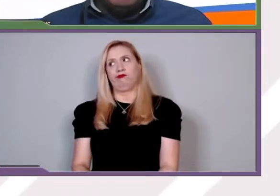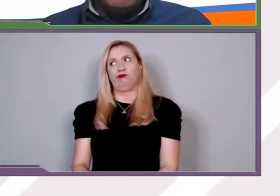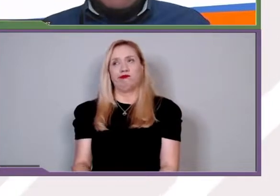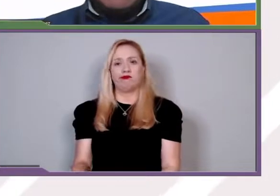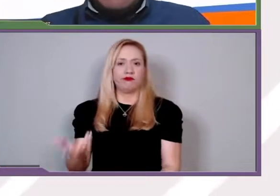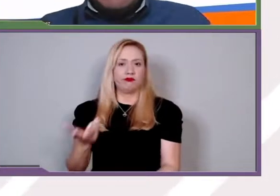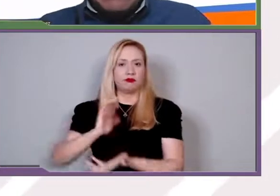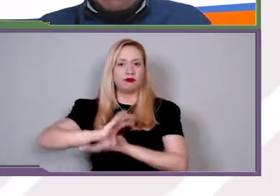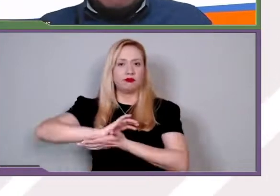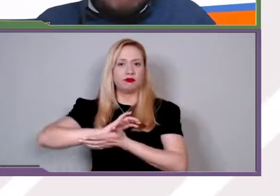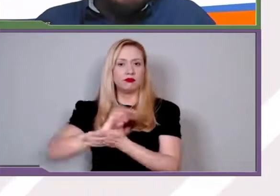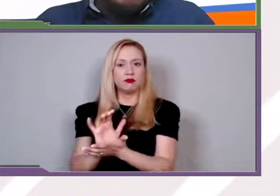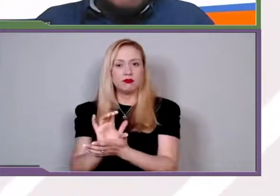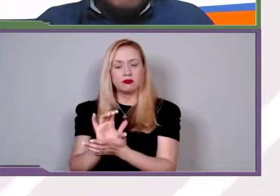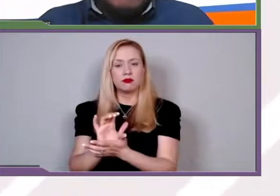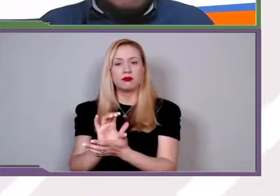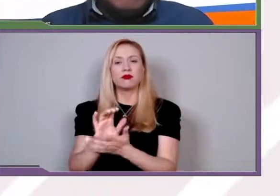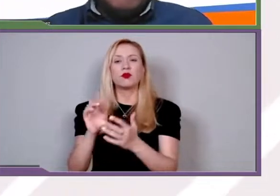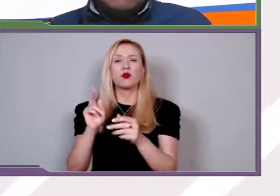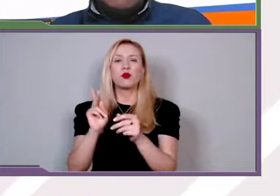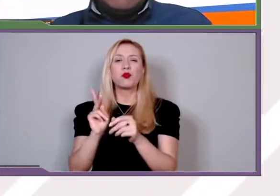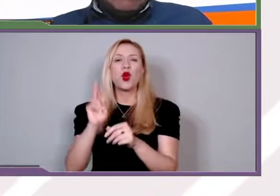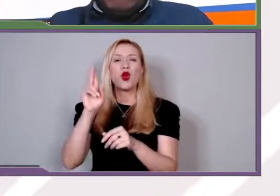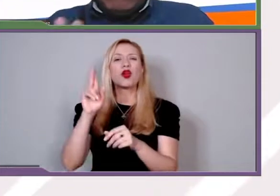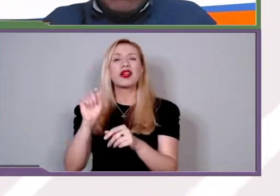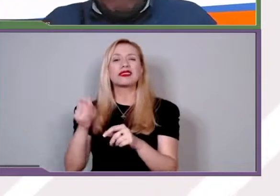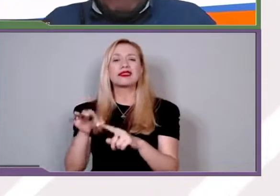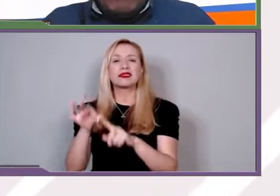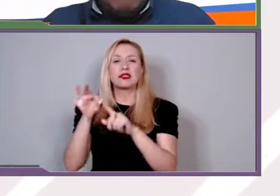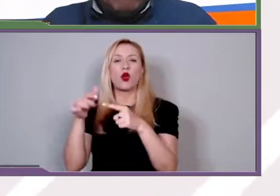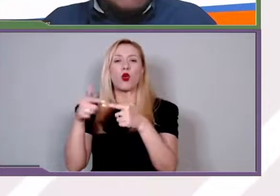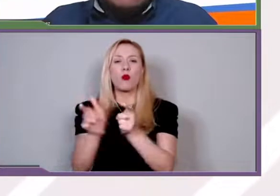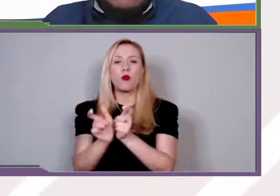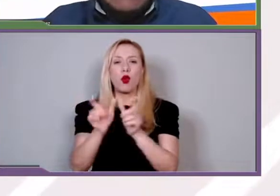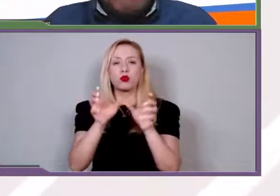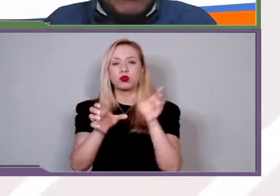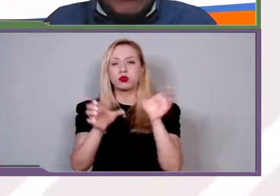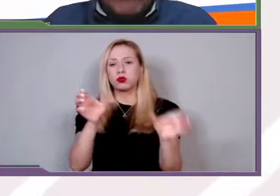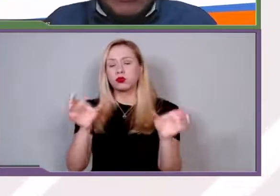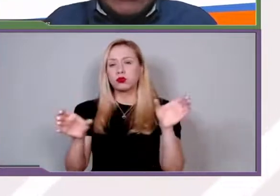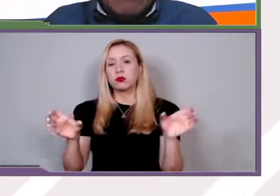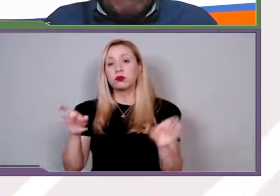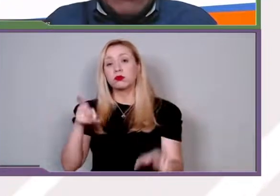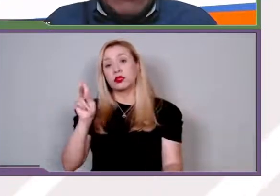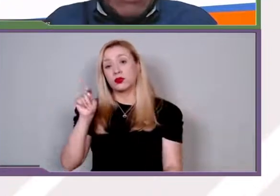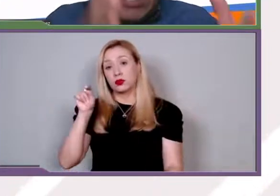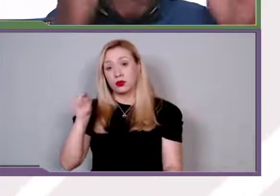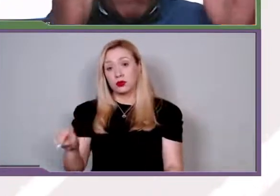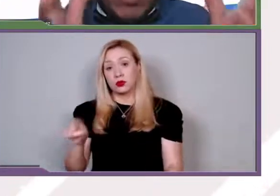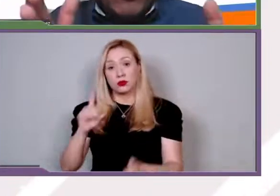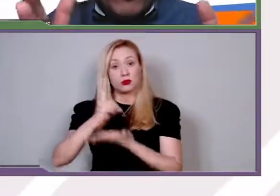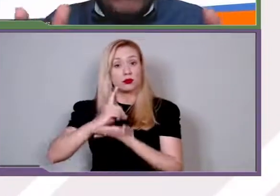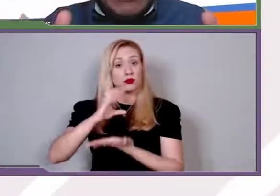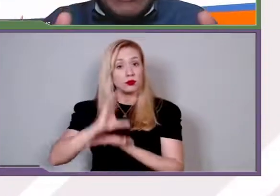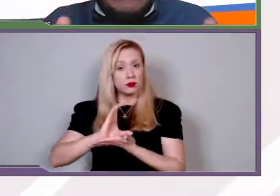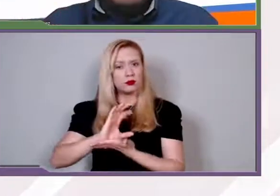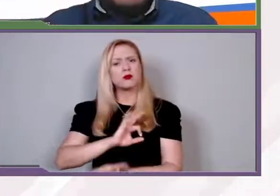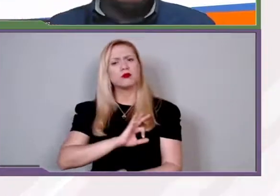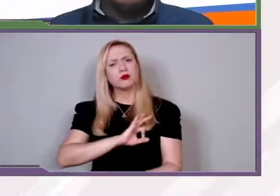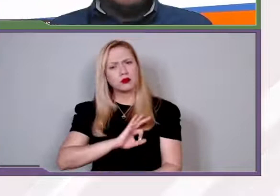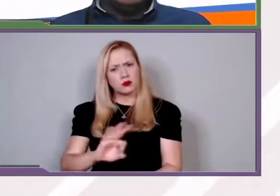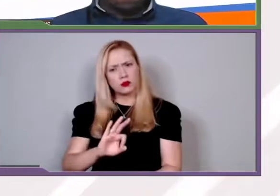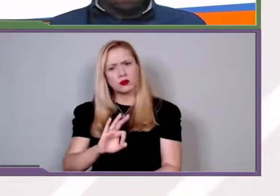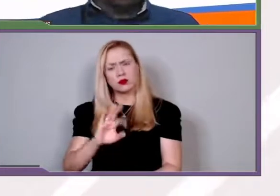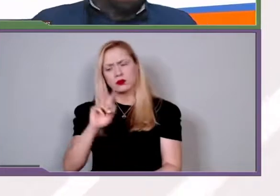discriminación estructural, llevándolo esto a lo del CIE-10, bueno, simplemente porque estén en el apartado de discapacidades y podemos ubicar